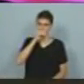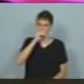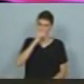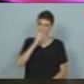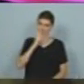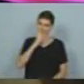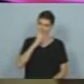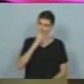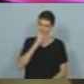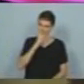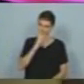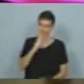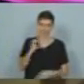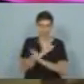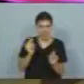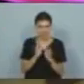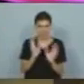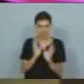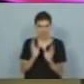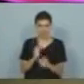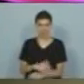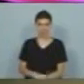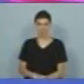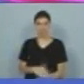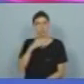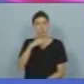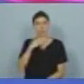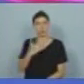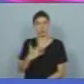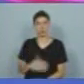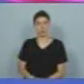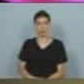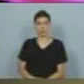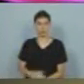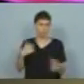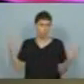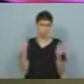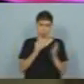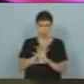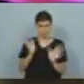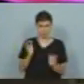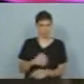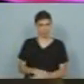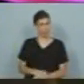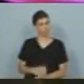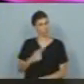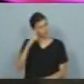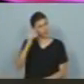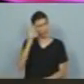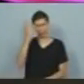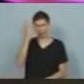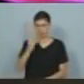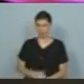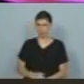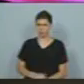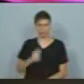Te quemo vivo, ¿la querés terminar? Estúpido. ¿Sabés qué corte te pego? ¡Qué idiota sos, Dios